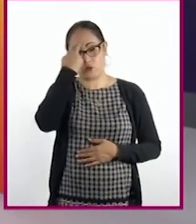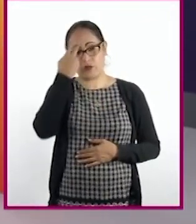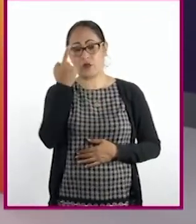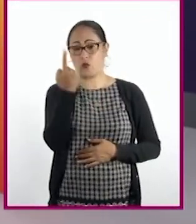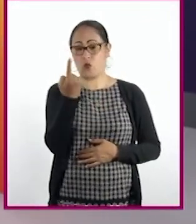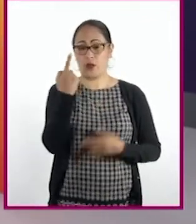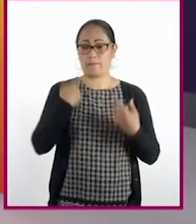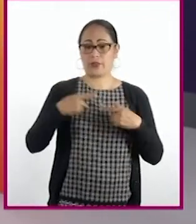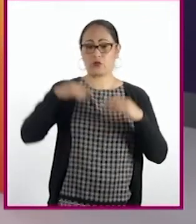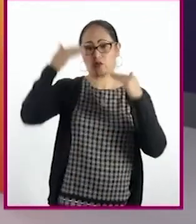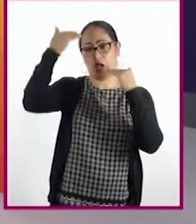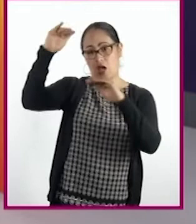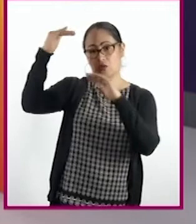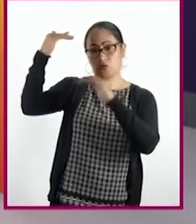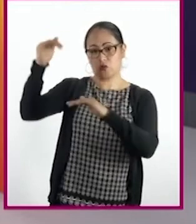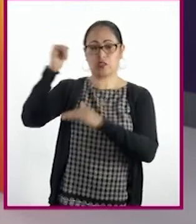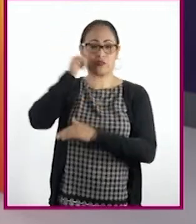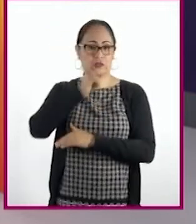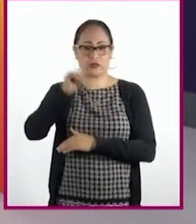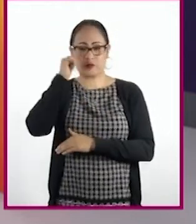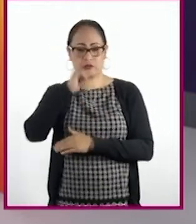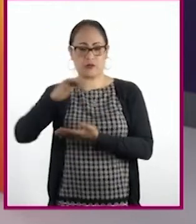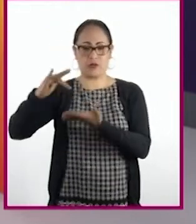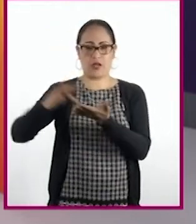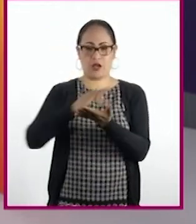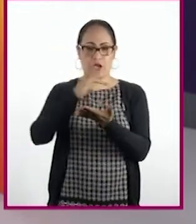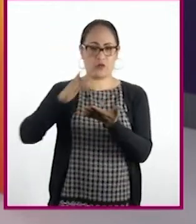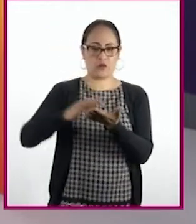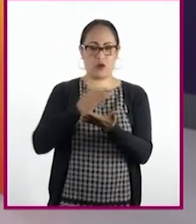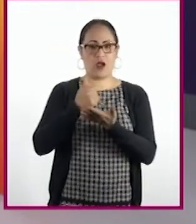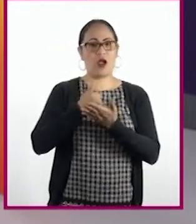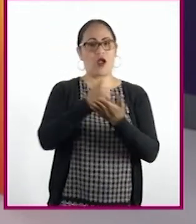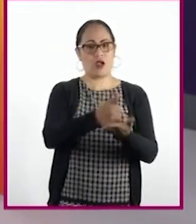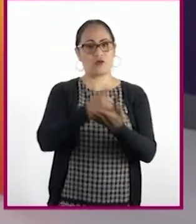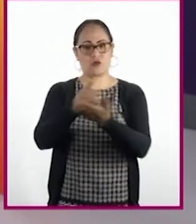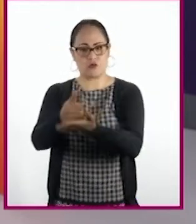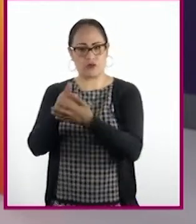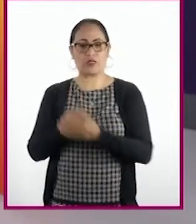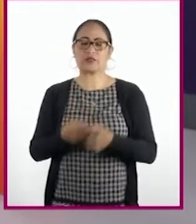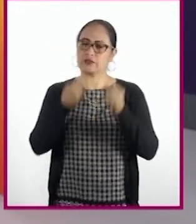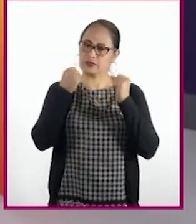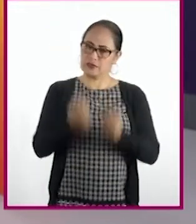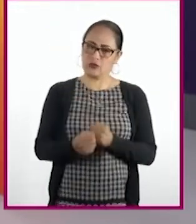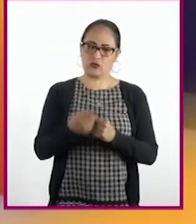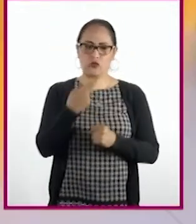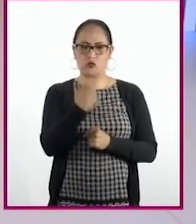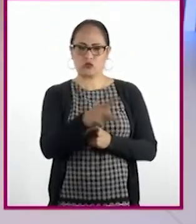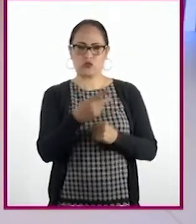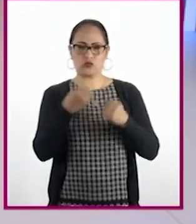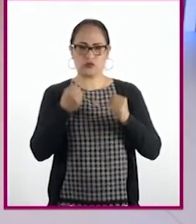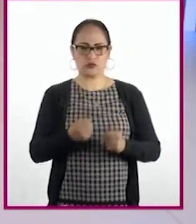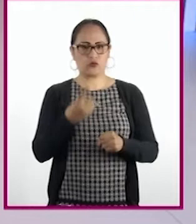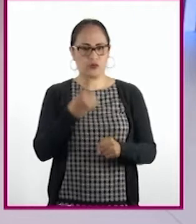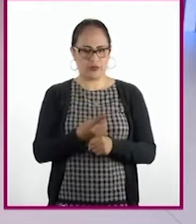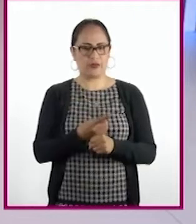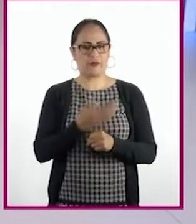adulta debe de estar con ustedes para ayudarles en lo que requieran y garantizar su seguridad.